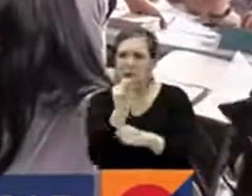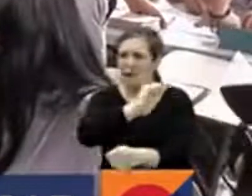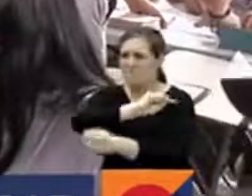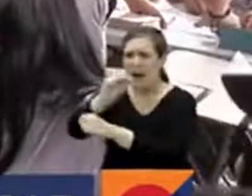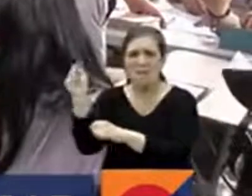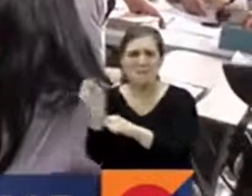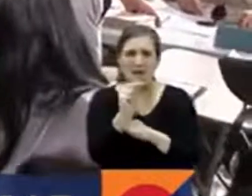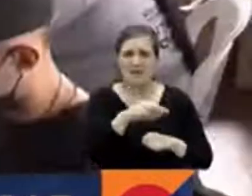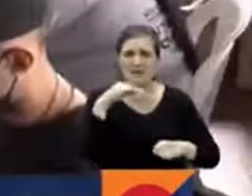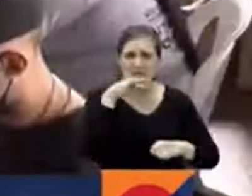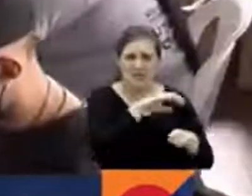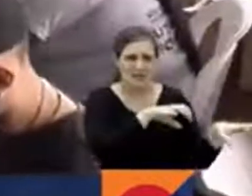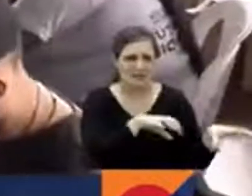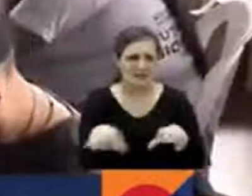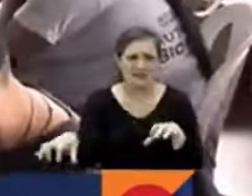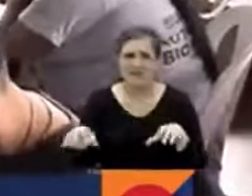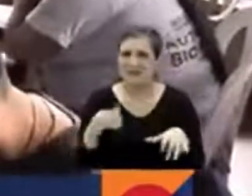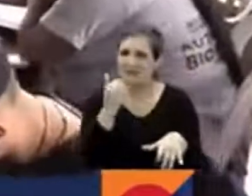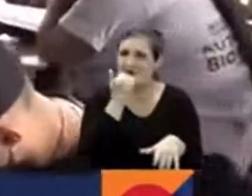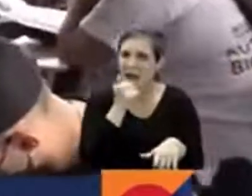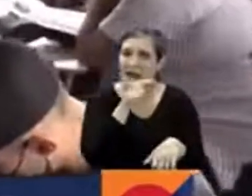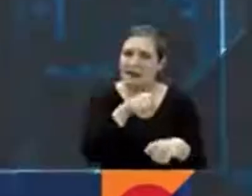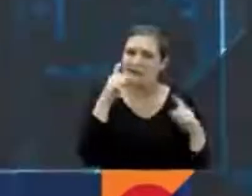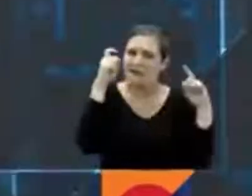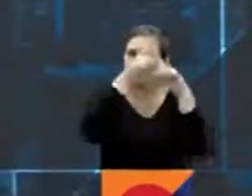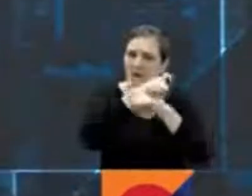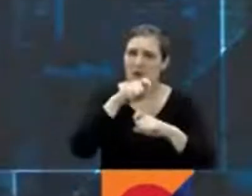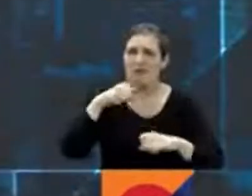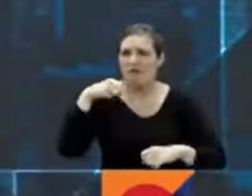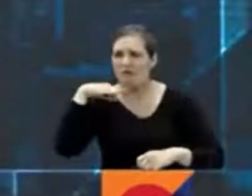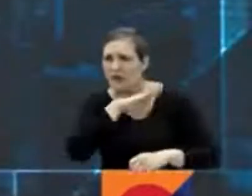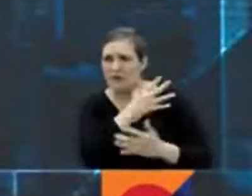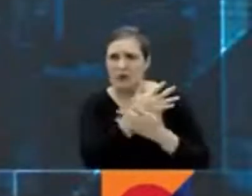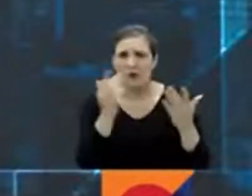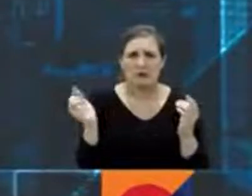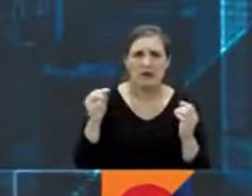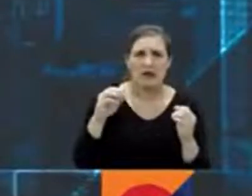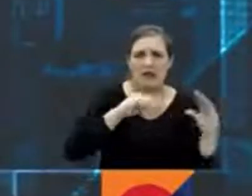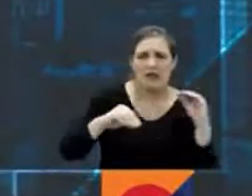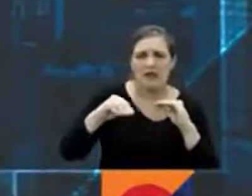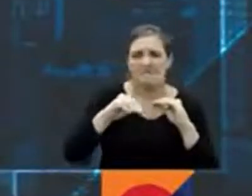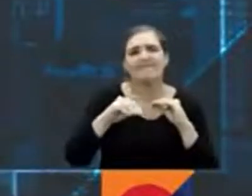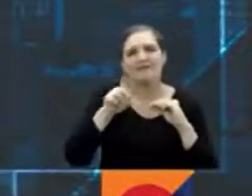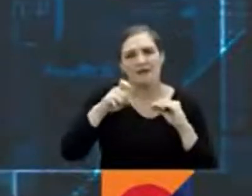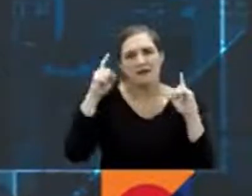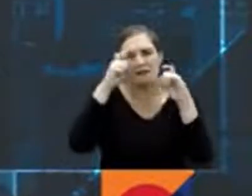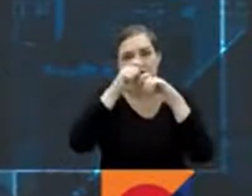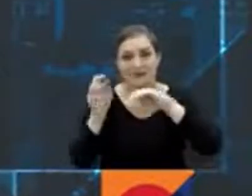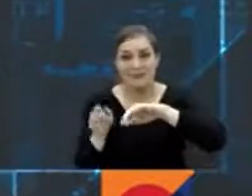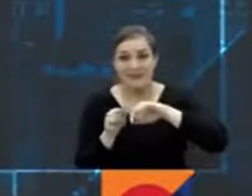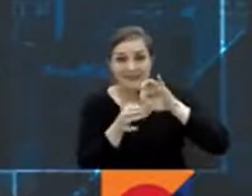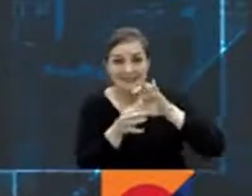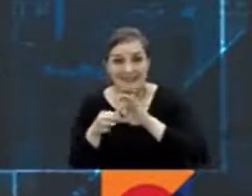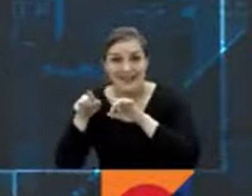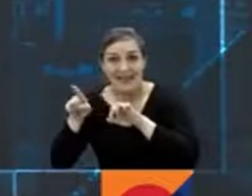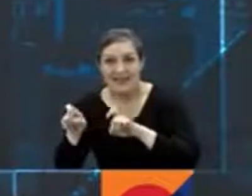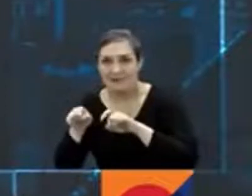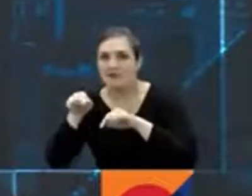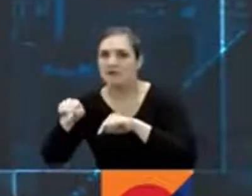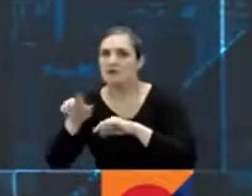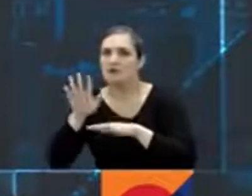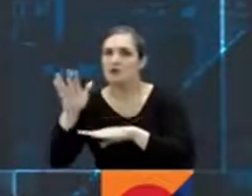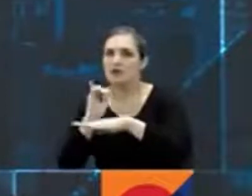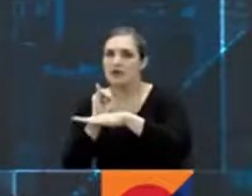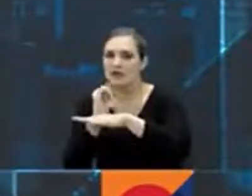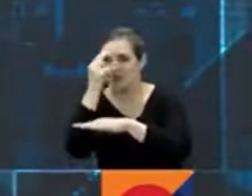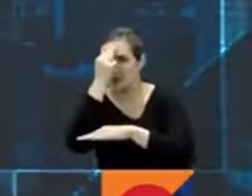personales, los descalificativos y noticias falsas. Y a propósito del llamado de la Iglesia Católica a buscar la paz, el